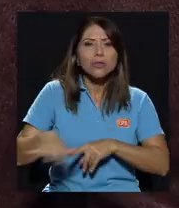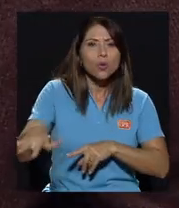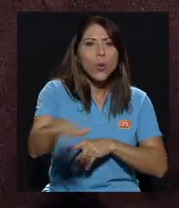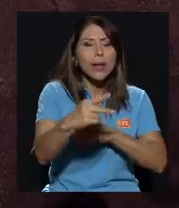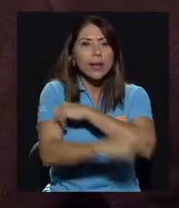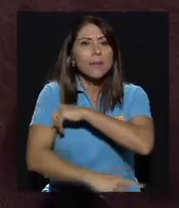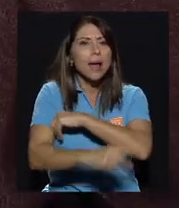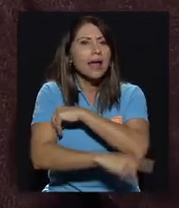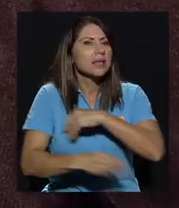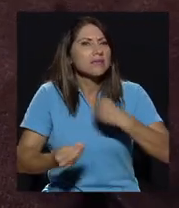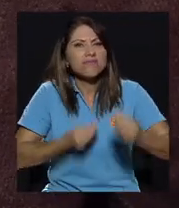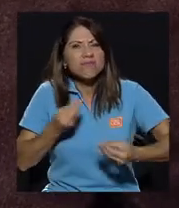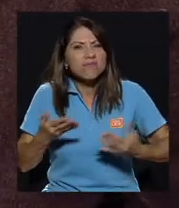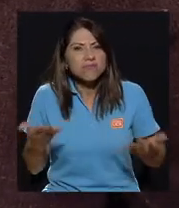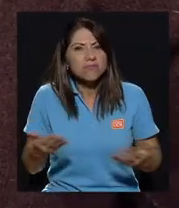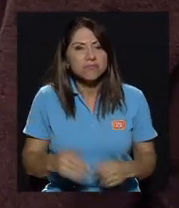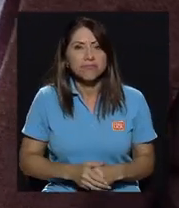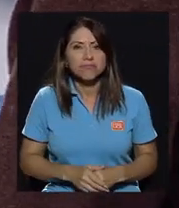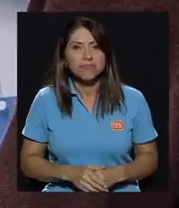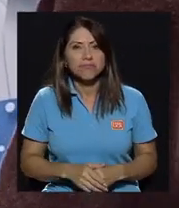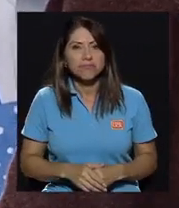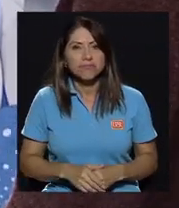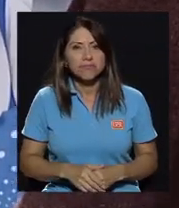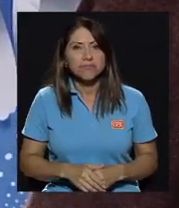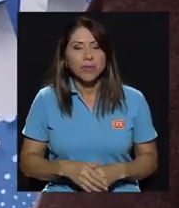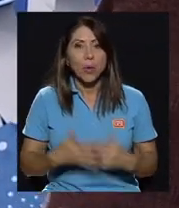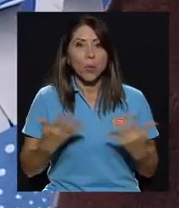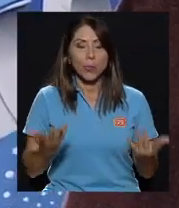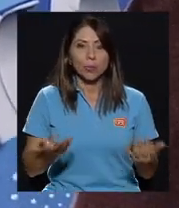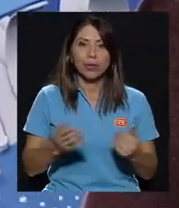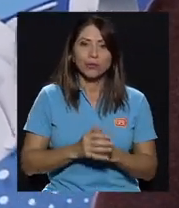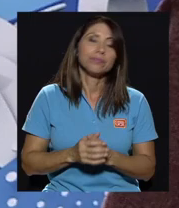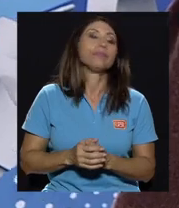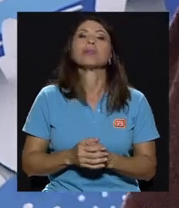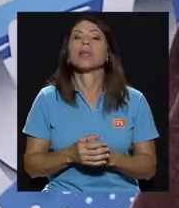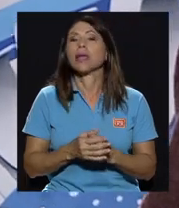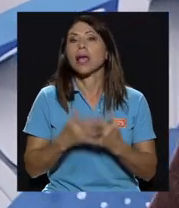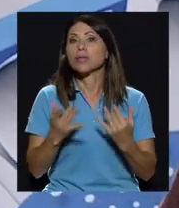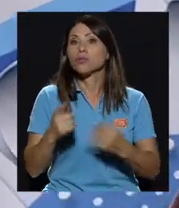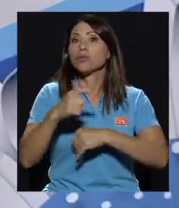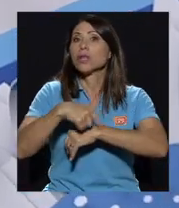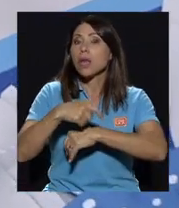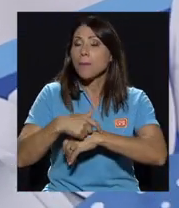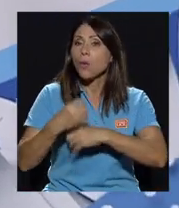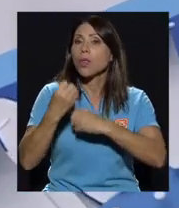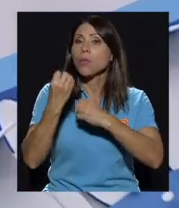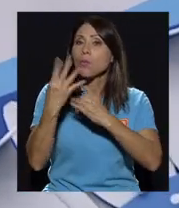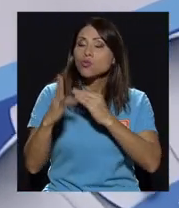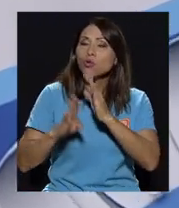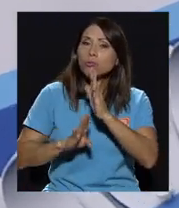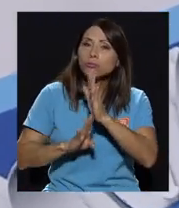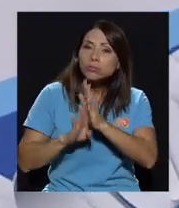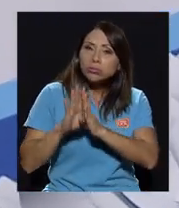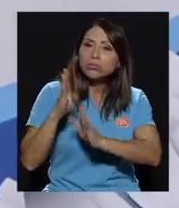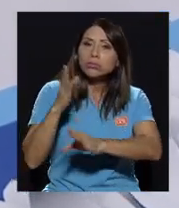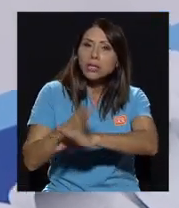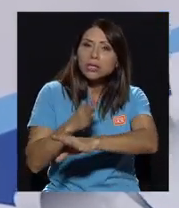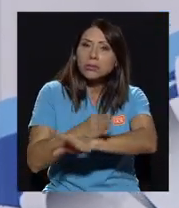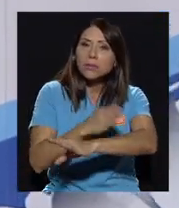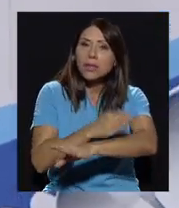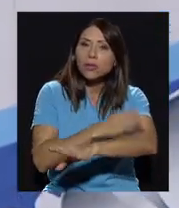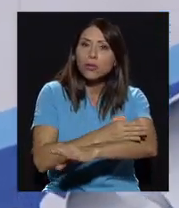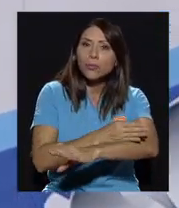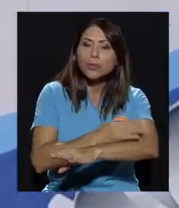país como lo ves qué crees bueno es ha sido un tiempo de mucho crecimiento porque